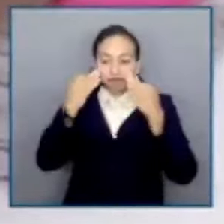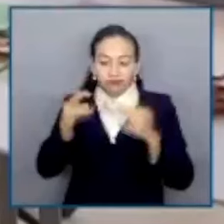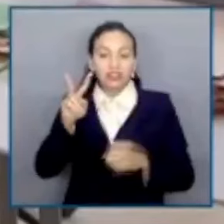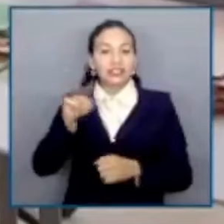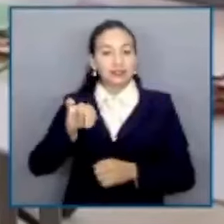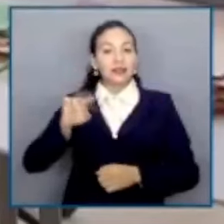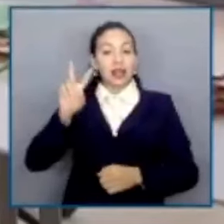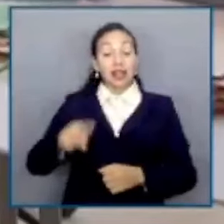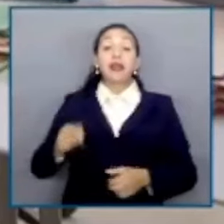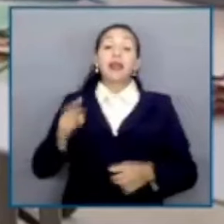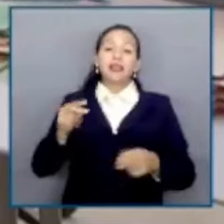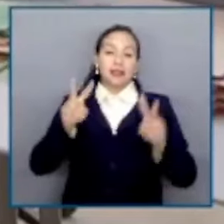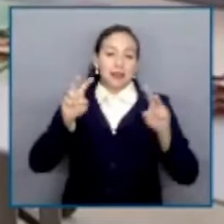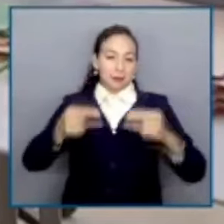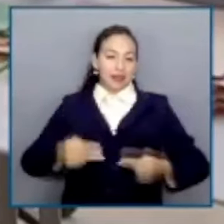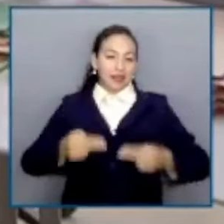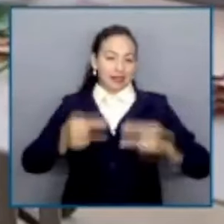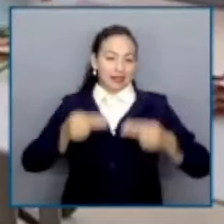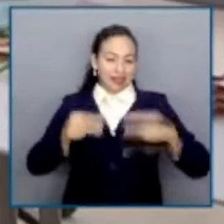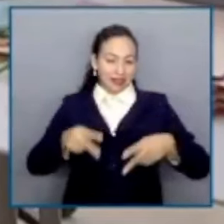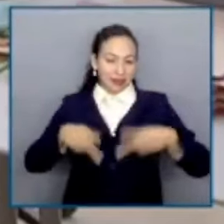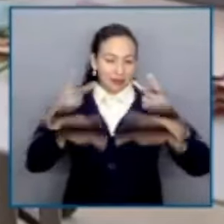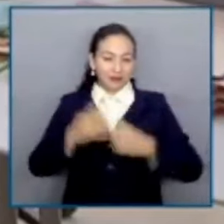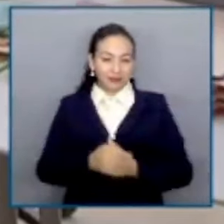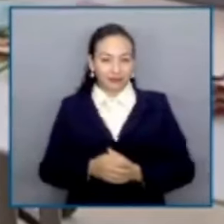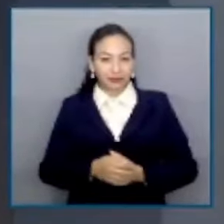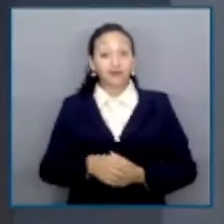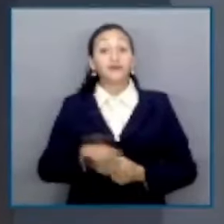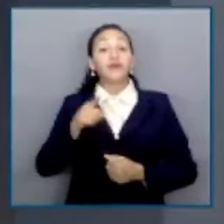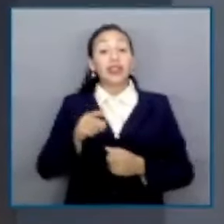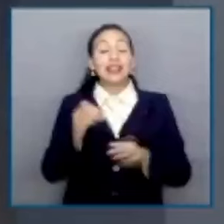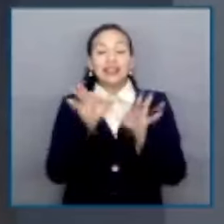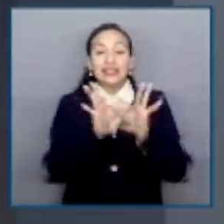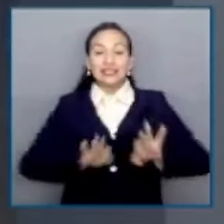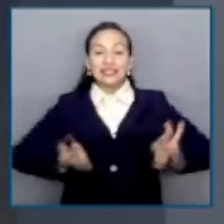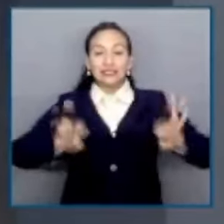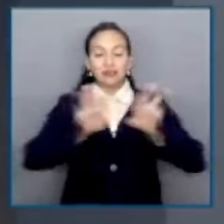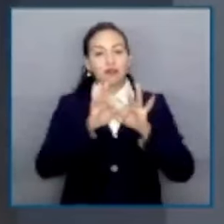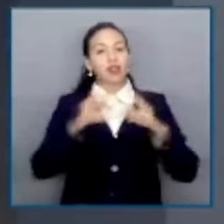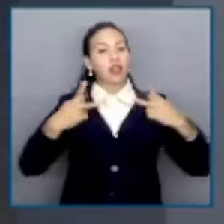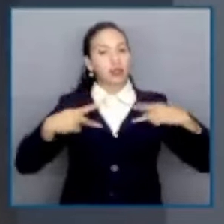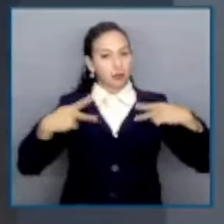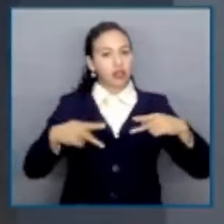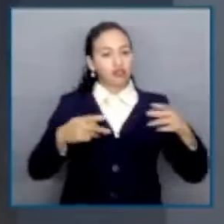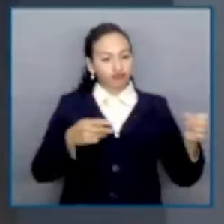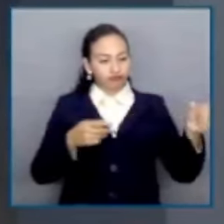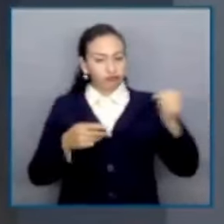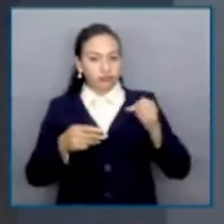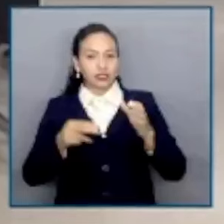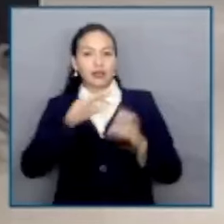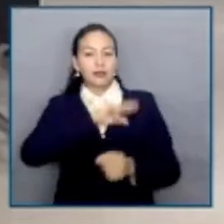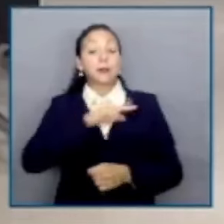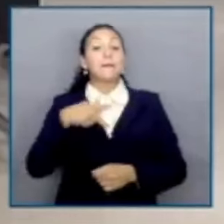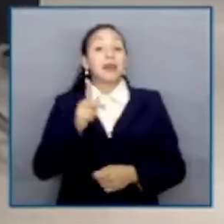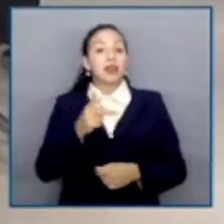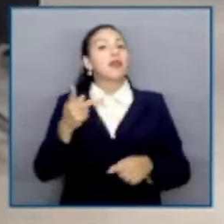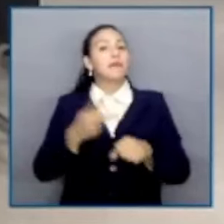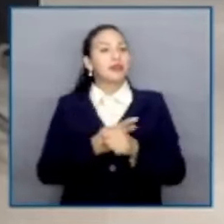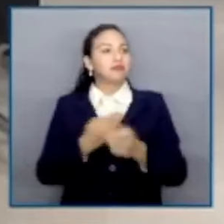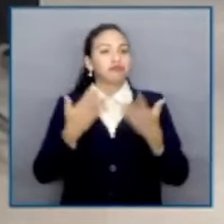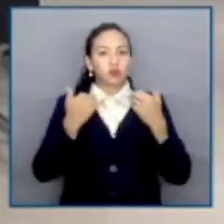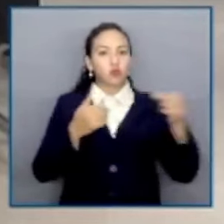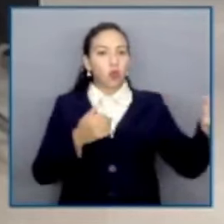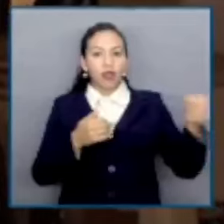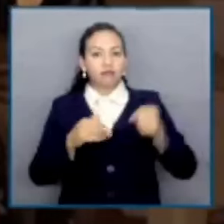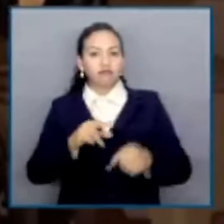el incumplimiento del requisito mencionado es contraria al derecho humano de acceso a la justicia debido a que el señalamiento